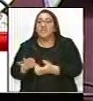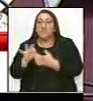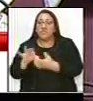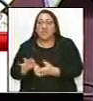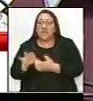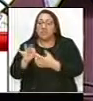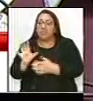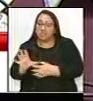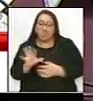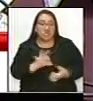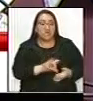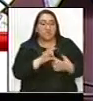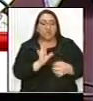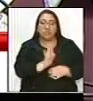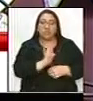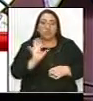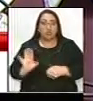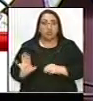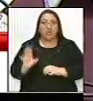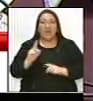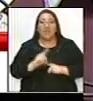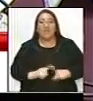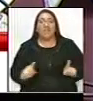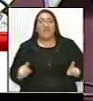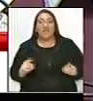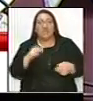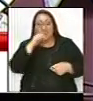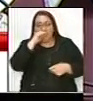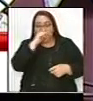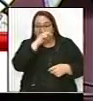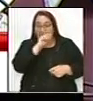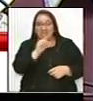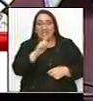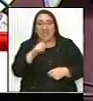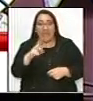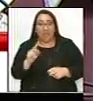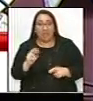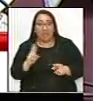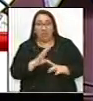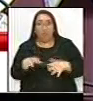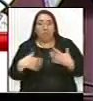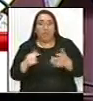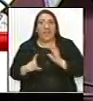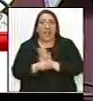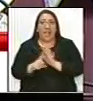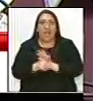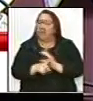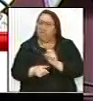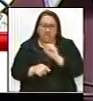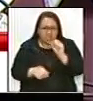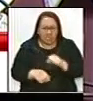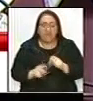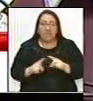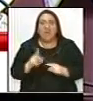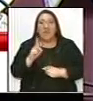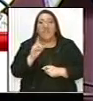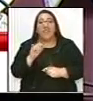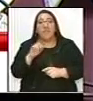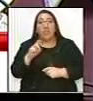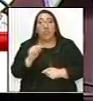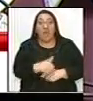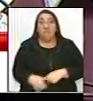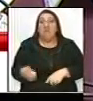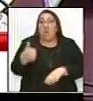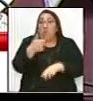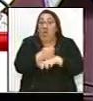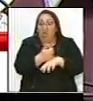cámaras. Por eso es que no es que el Senado renuncie a su facultad de legislar, sino que la Cámara de Diputados